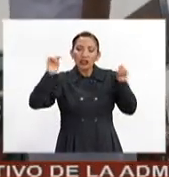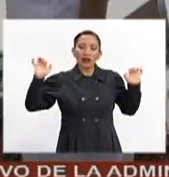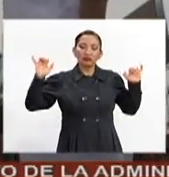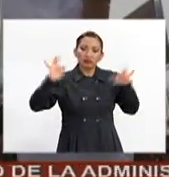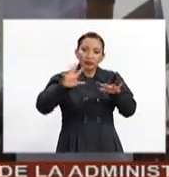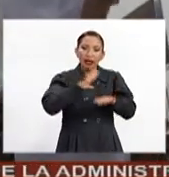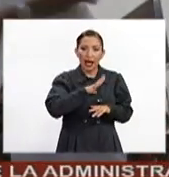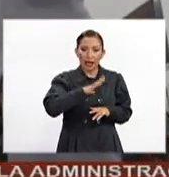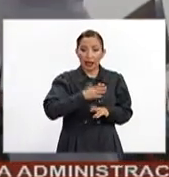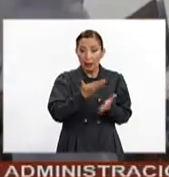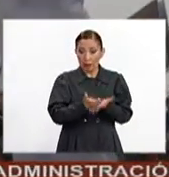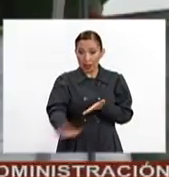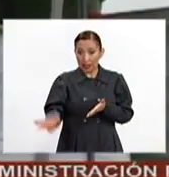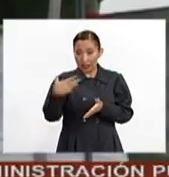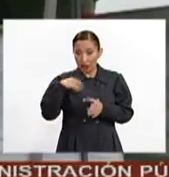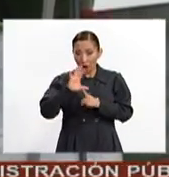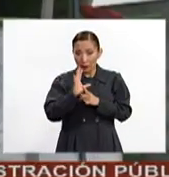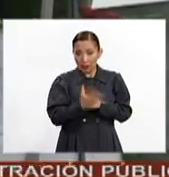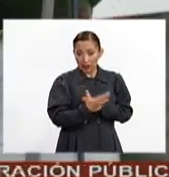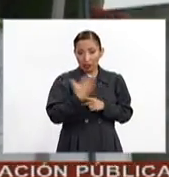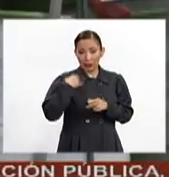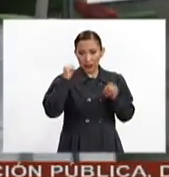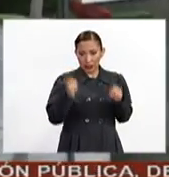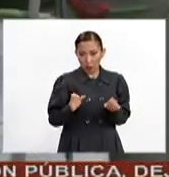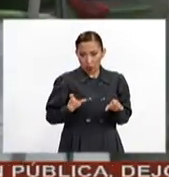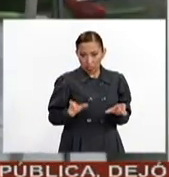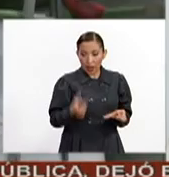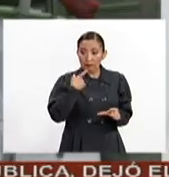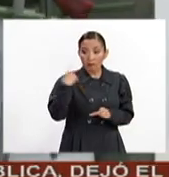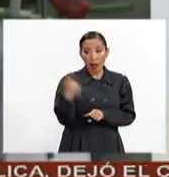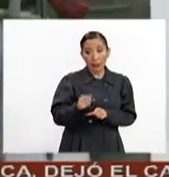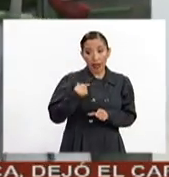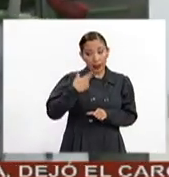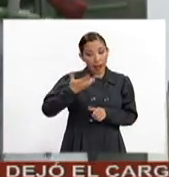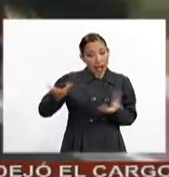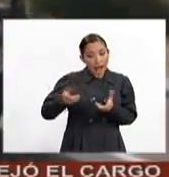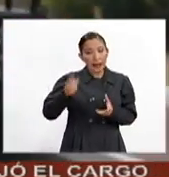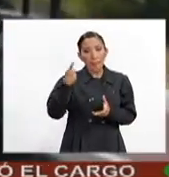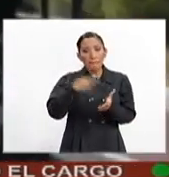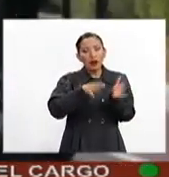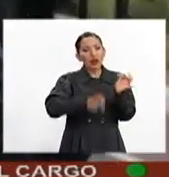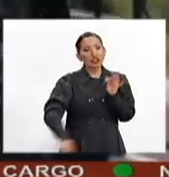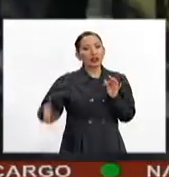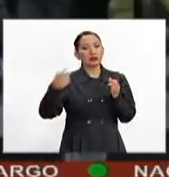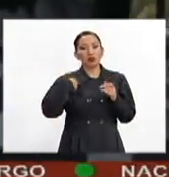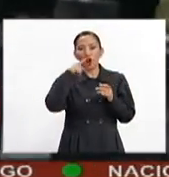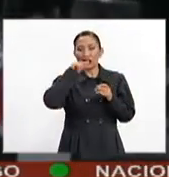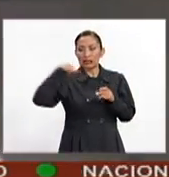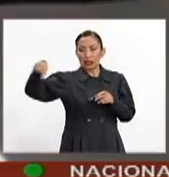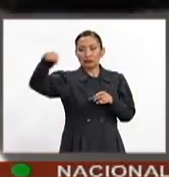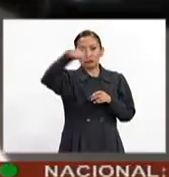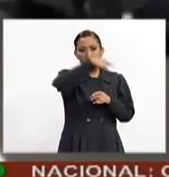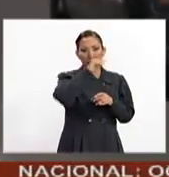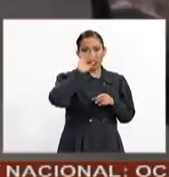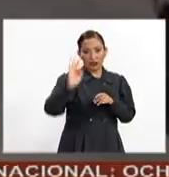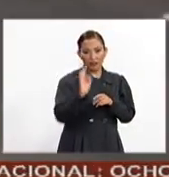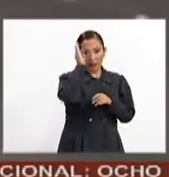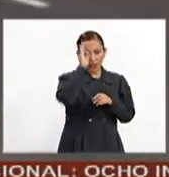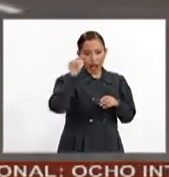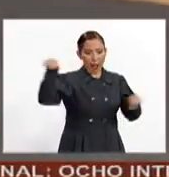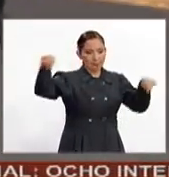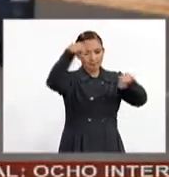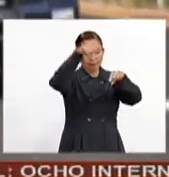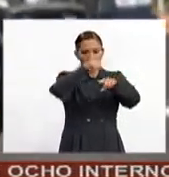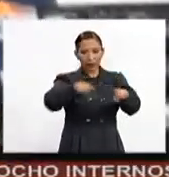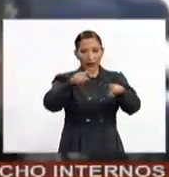todo el país. Por su parte, la Comisión Nacional de Seguridad instruyó el despliegue de 1,450 elementos de la Policía Federal